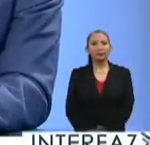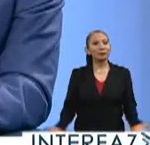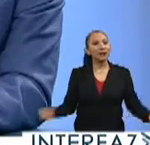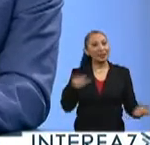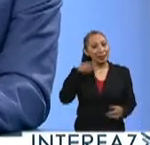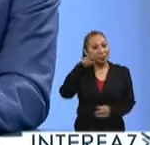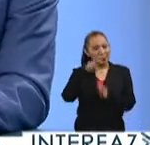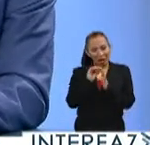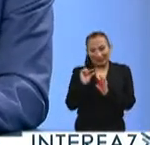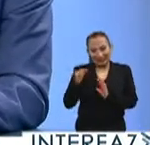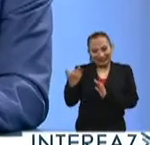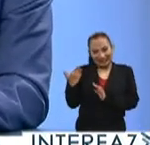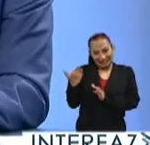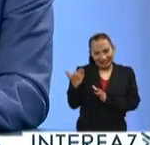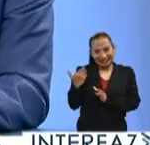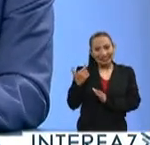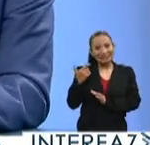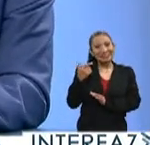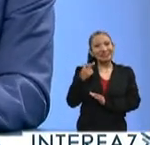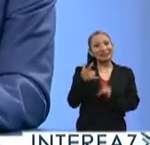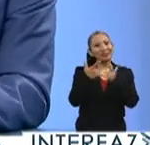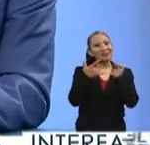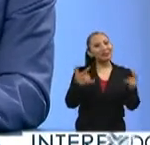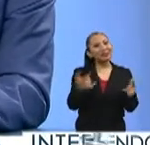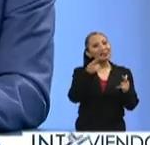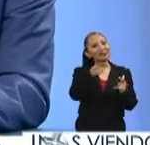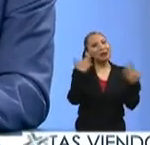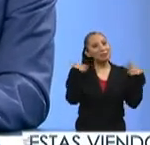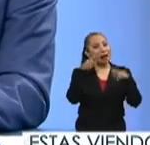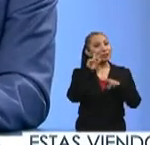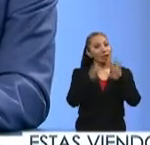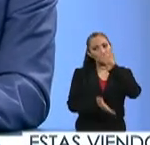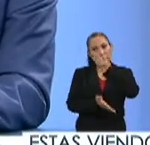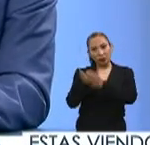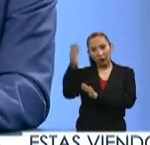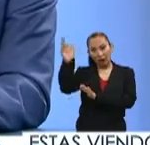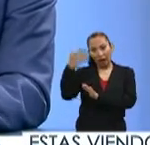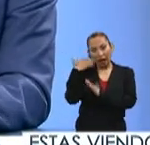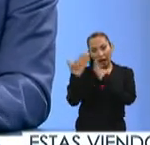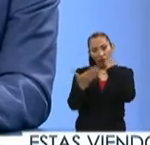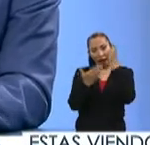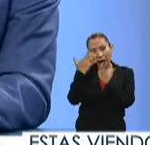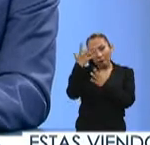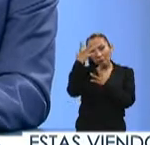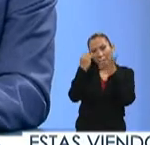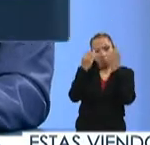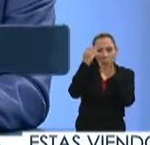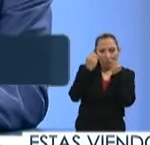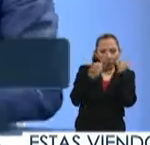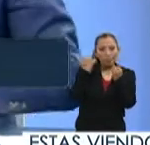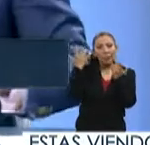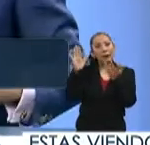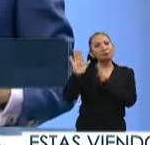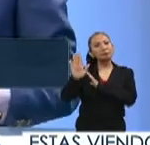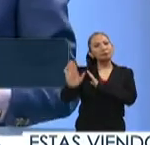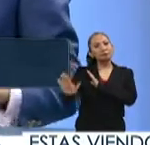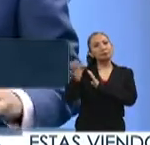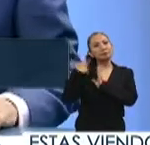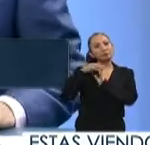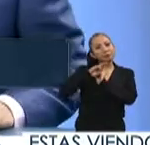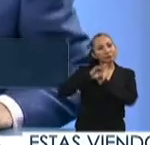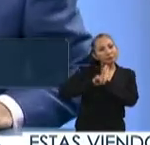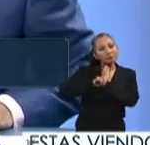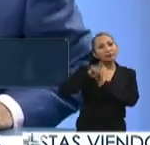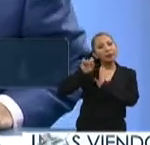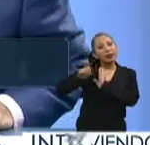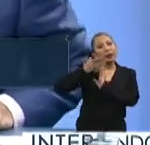Ya veíamos hace unos minutos la historia de una maestra que se fue a estudiar, a aprender la forma